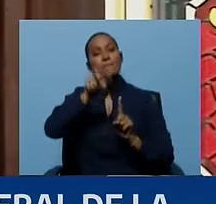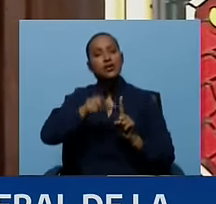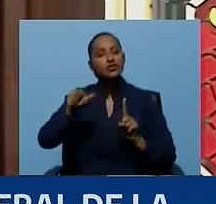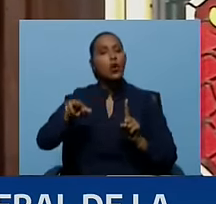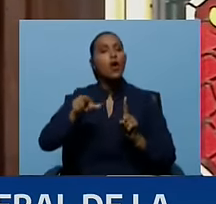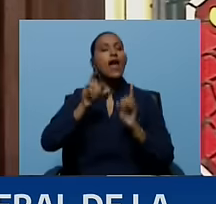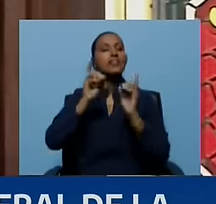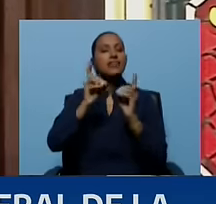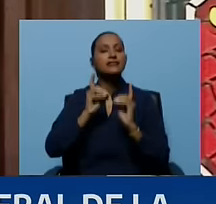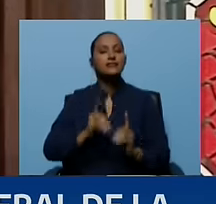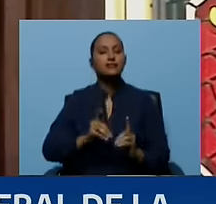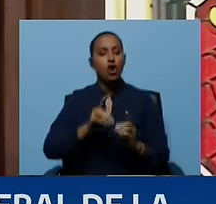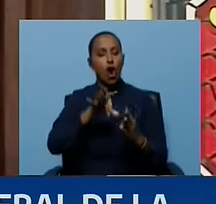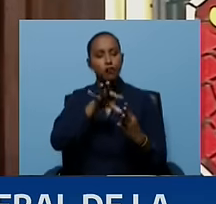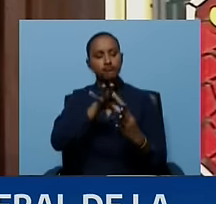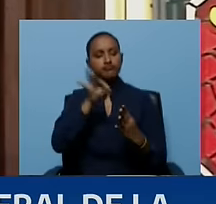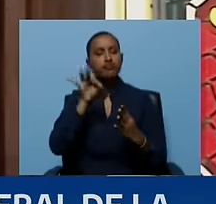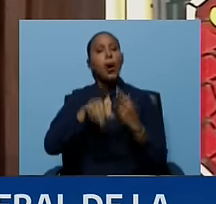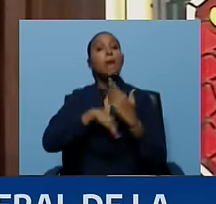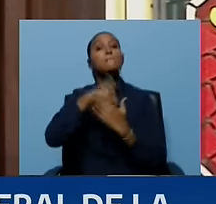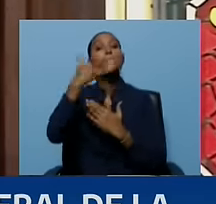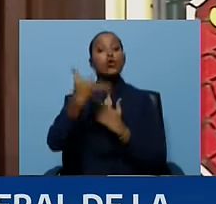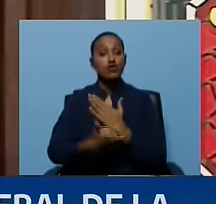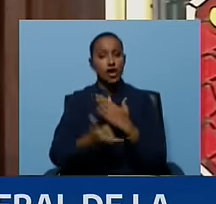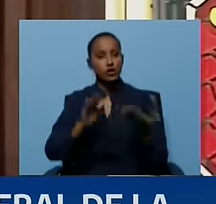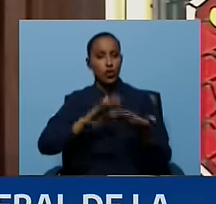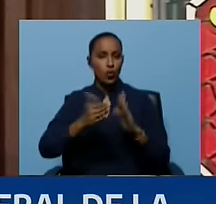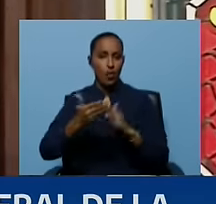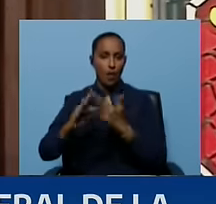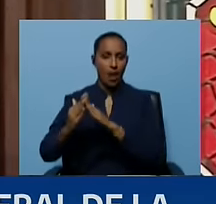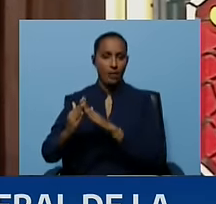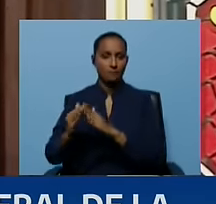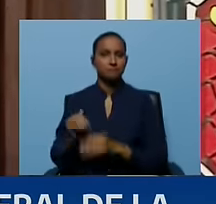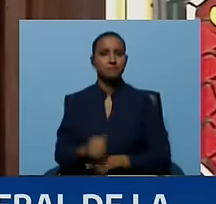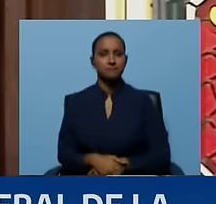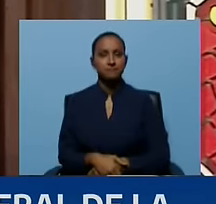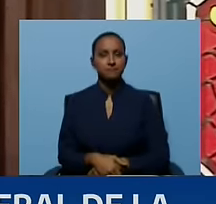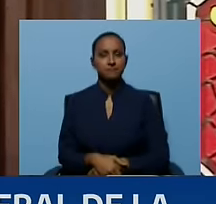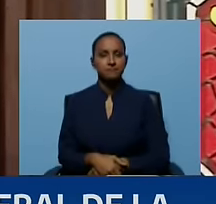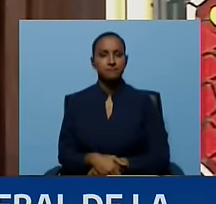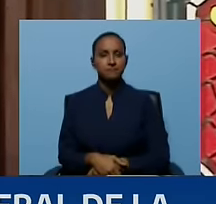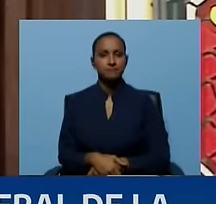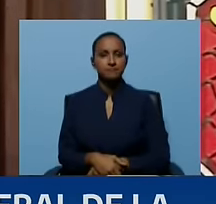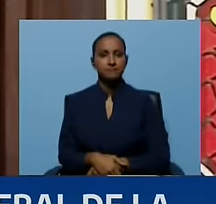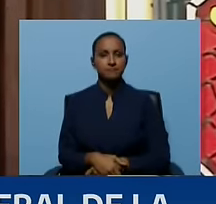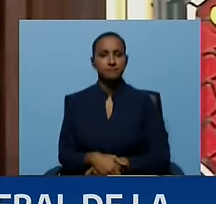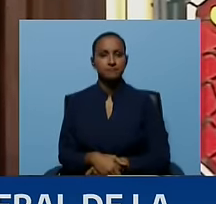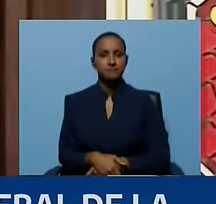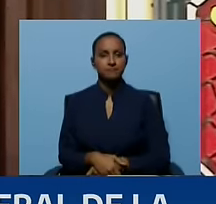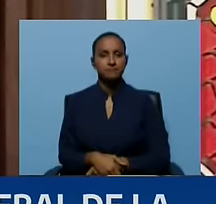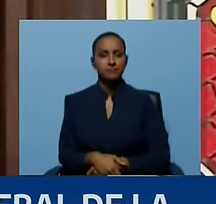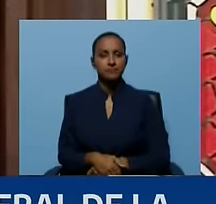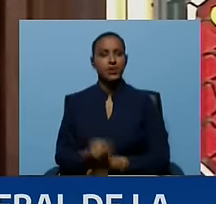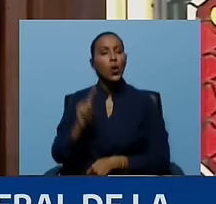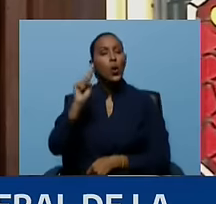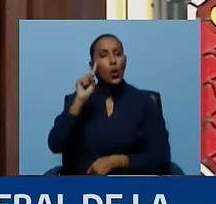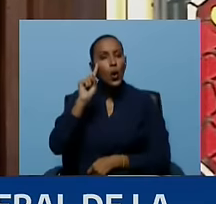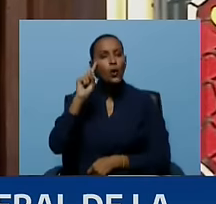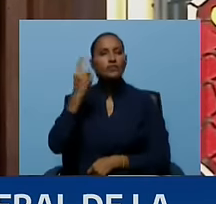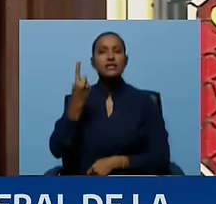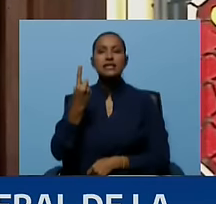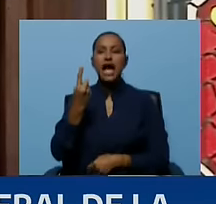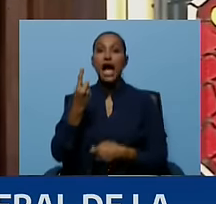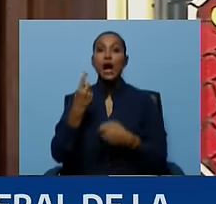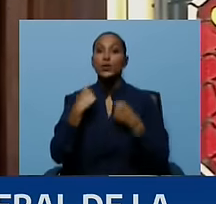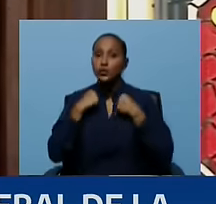proyectos de los circuitos comunales. Un día de